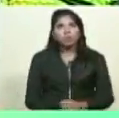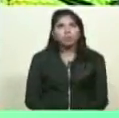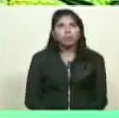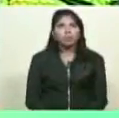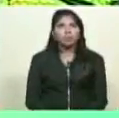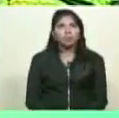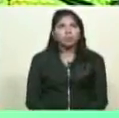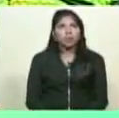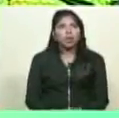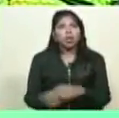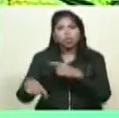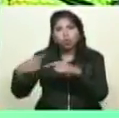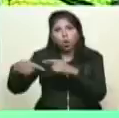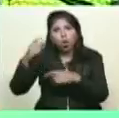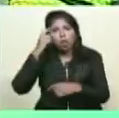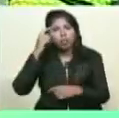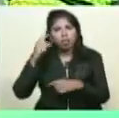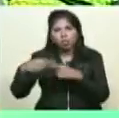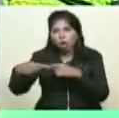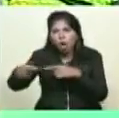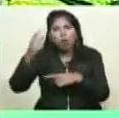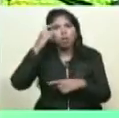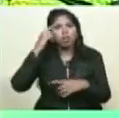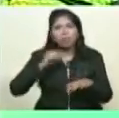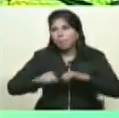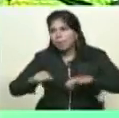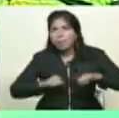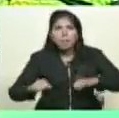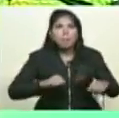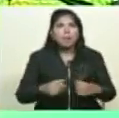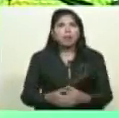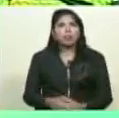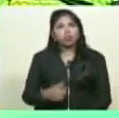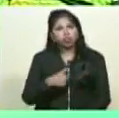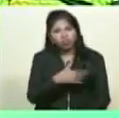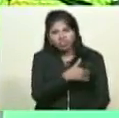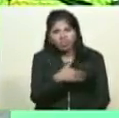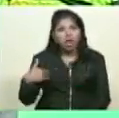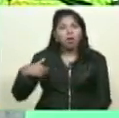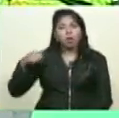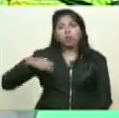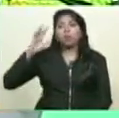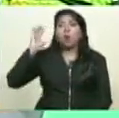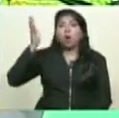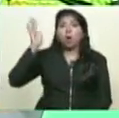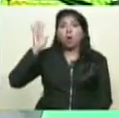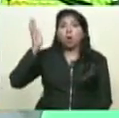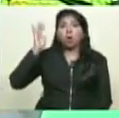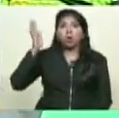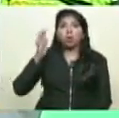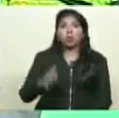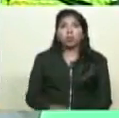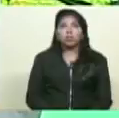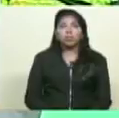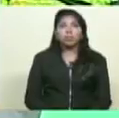Que todos los días se vive en el proceso productivo. Por eso yo quiero que este Congreso